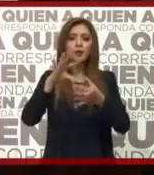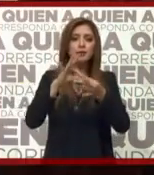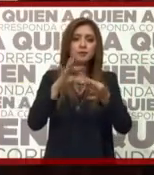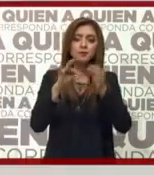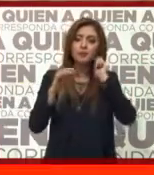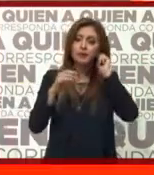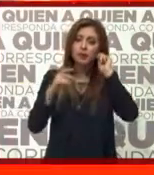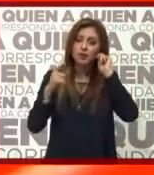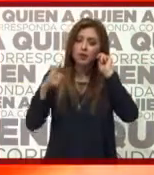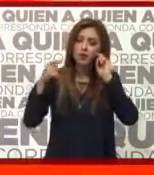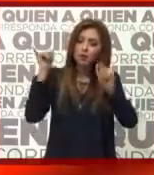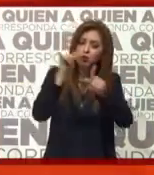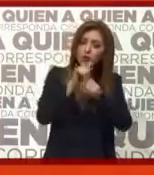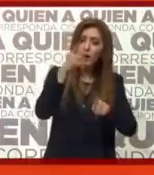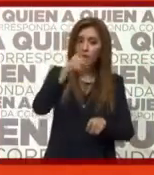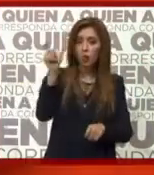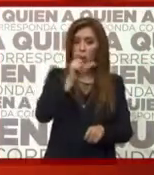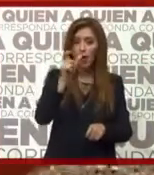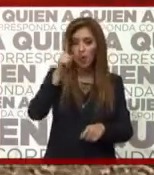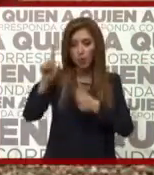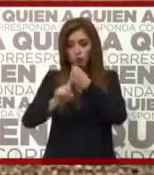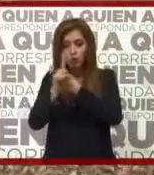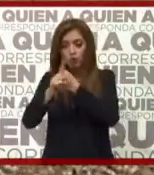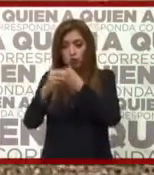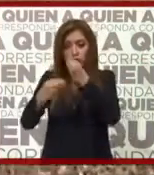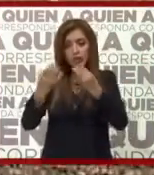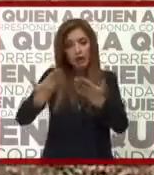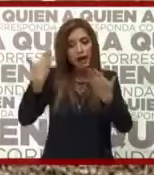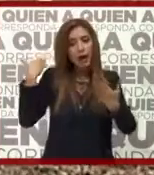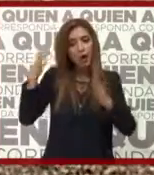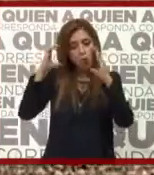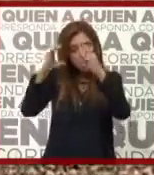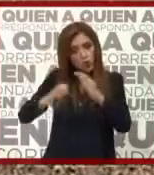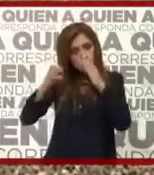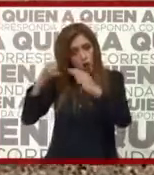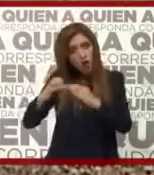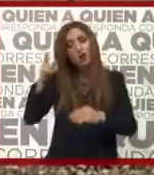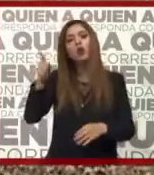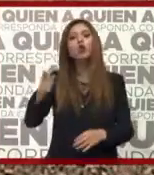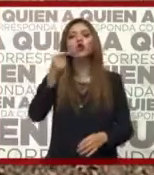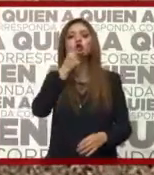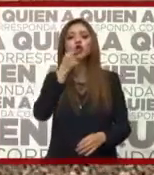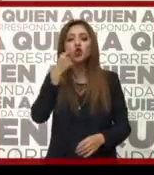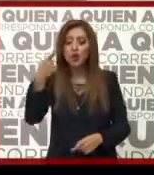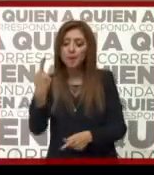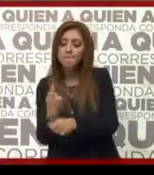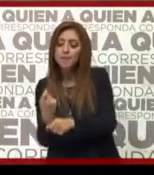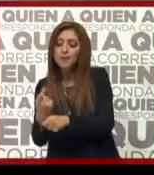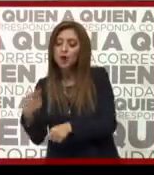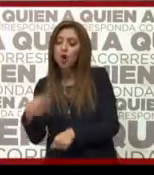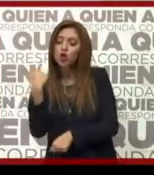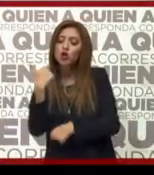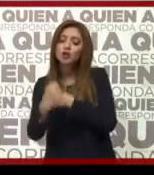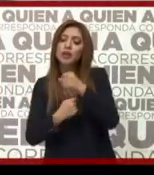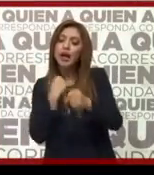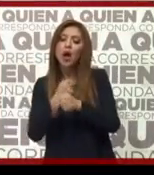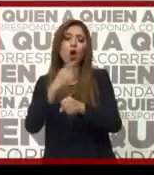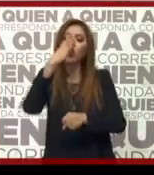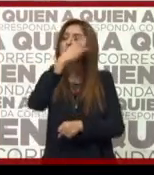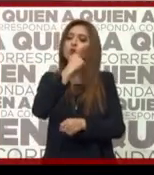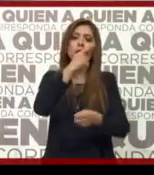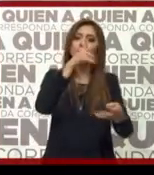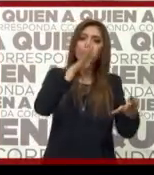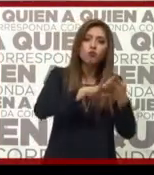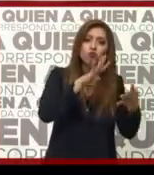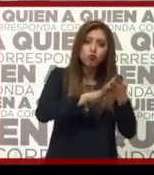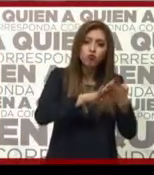es por esto que la edad delictiva es un tema controversial pues un menor que delinque a los 12 años no puede ser procesado